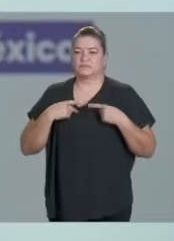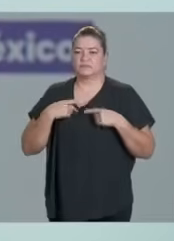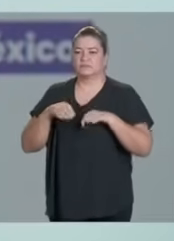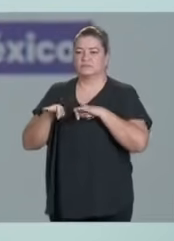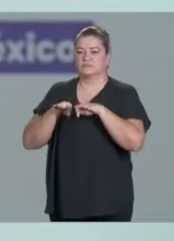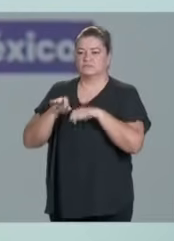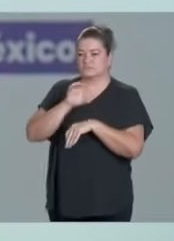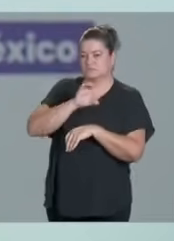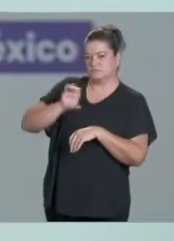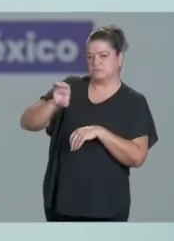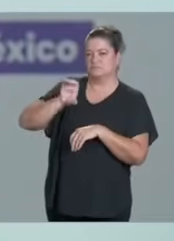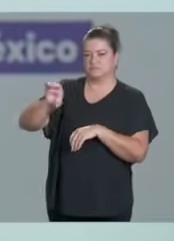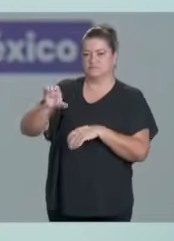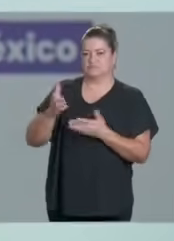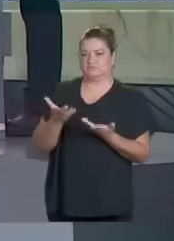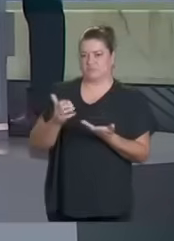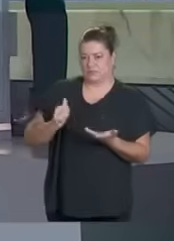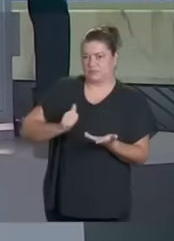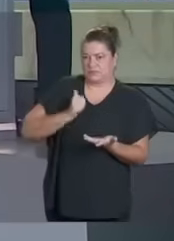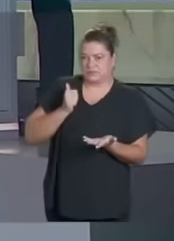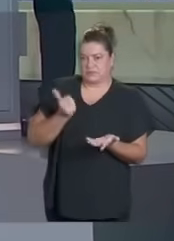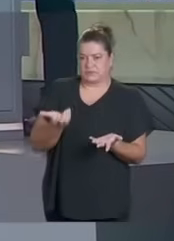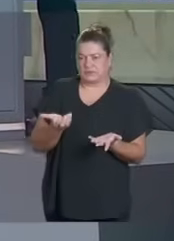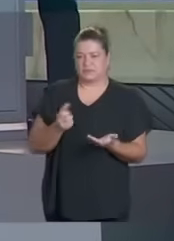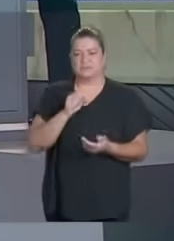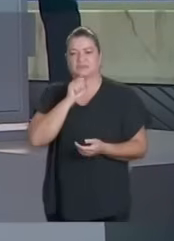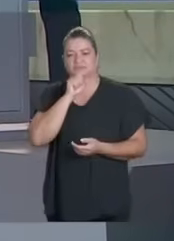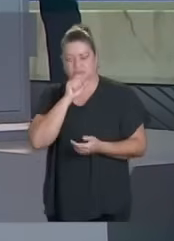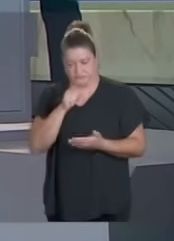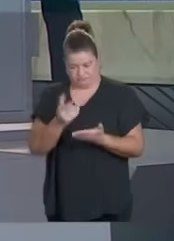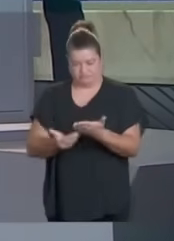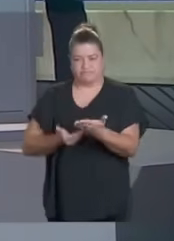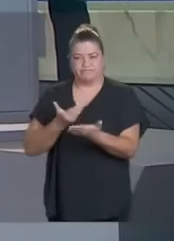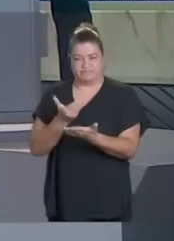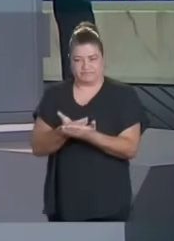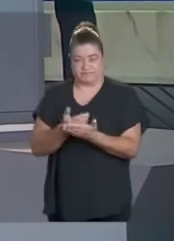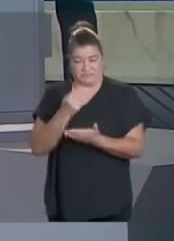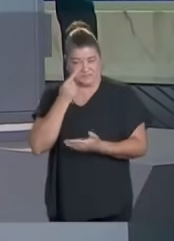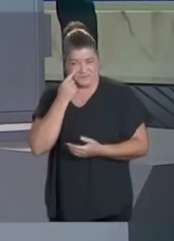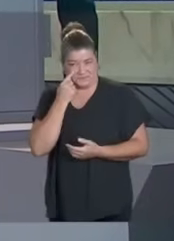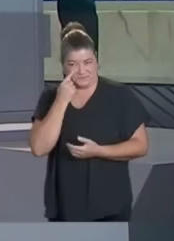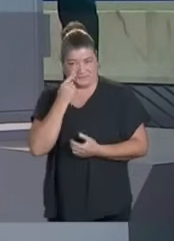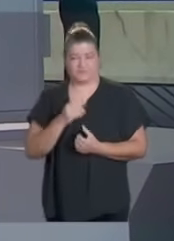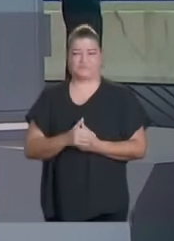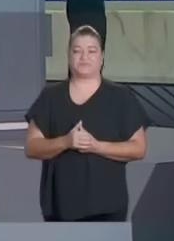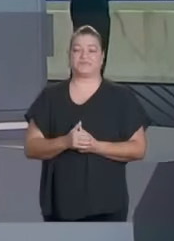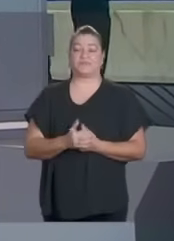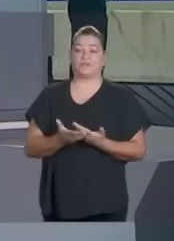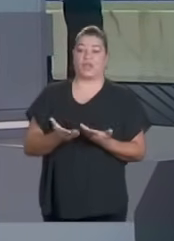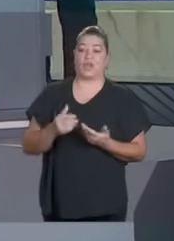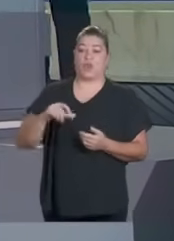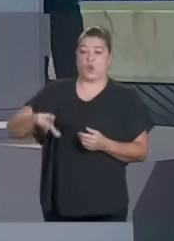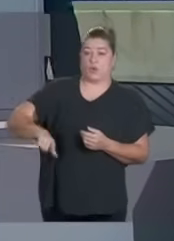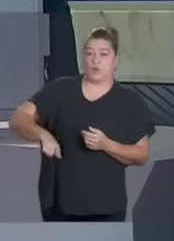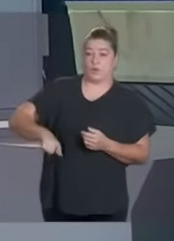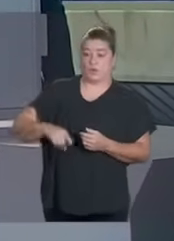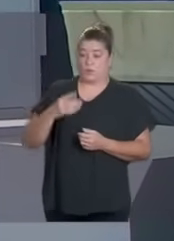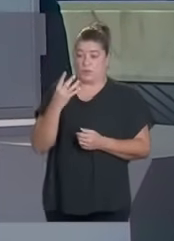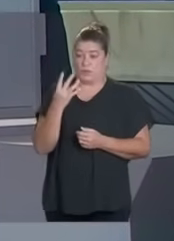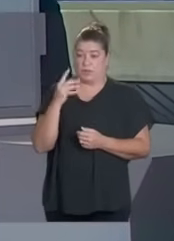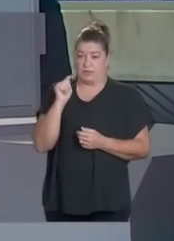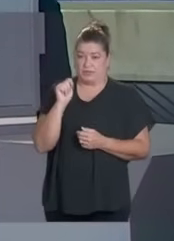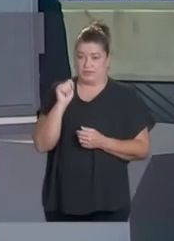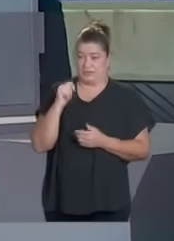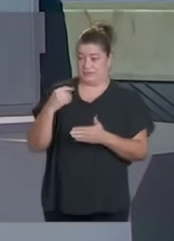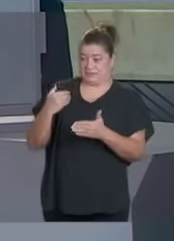pensiones. Ahora vamos a seguir hablando de propuestas, porque lo que ha ocurrido durante el gobierno de la Cuarta Transformación es